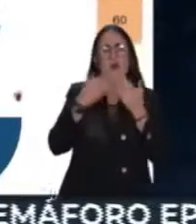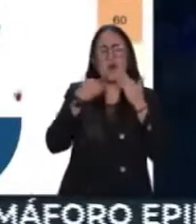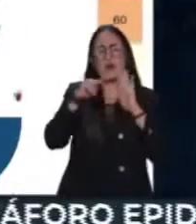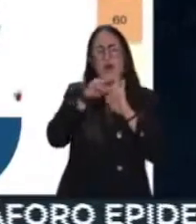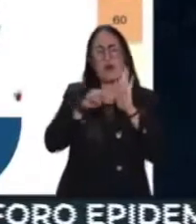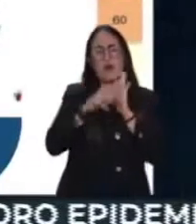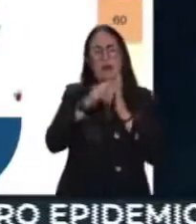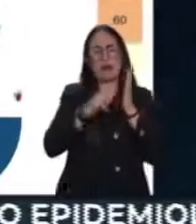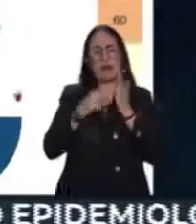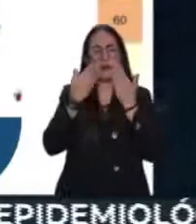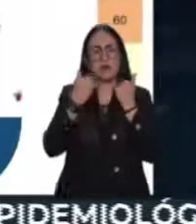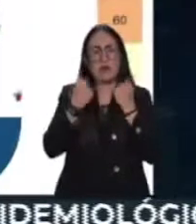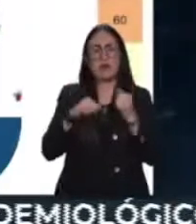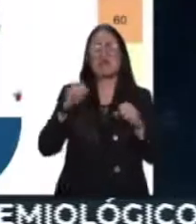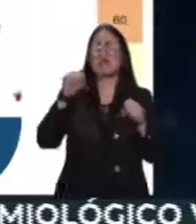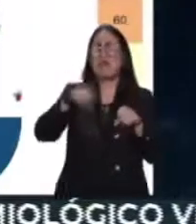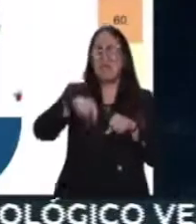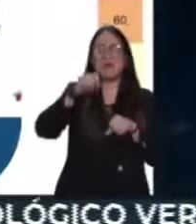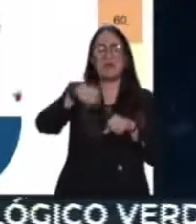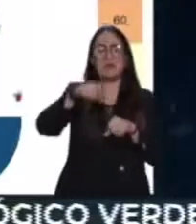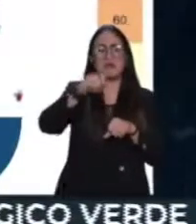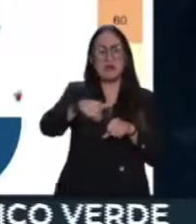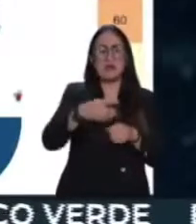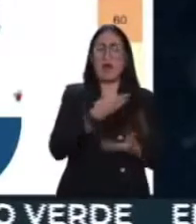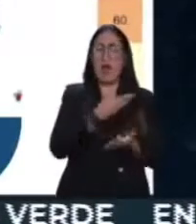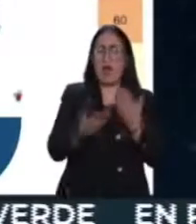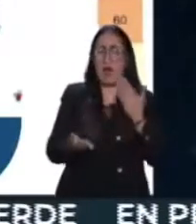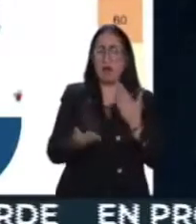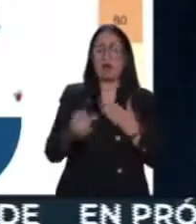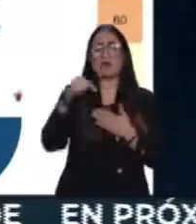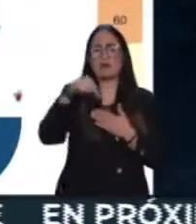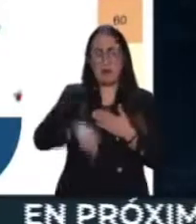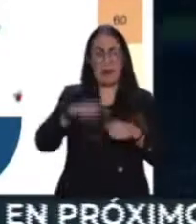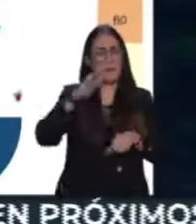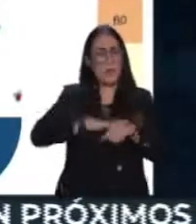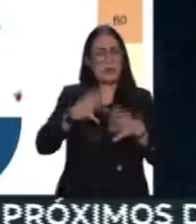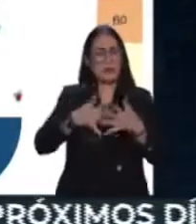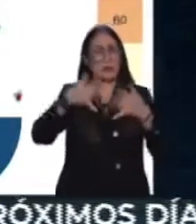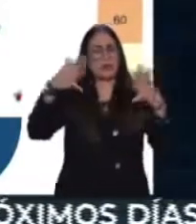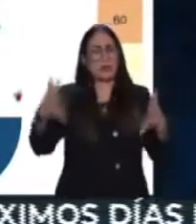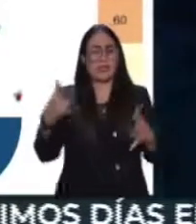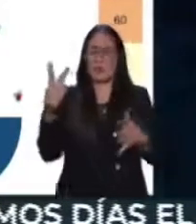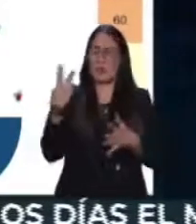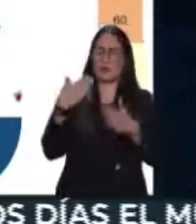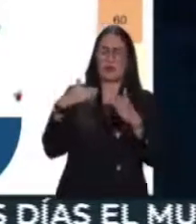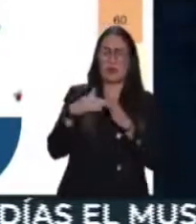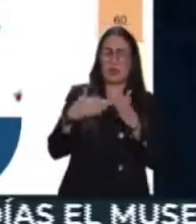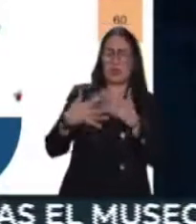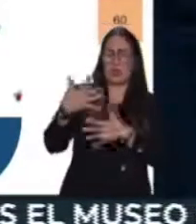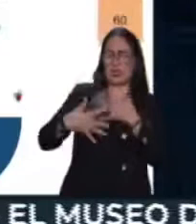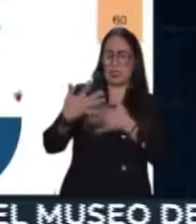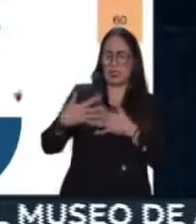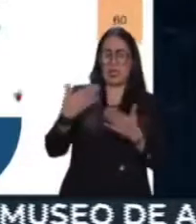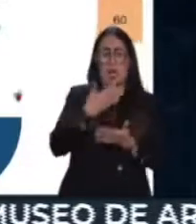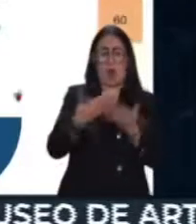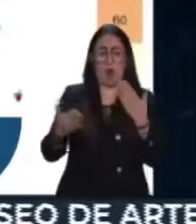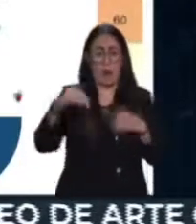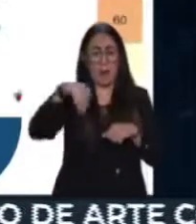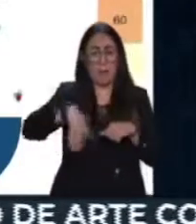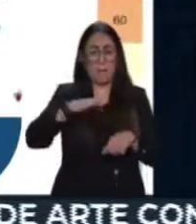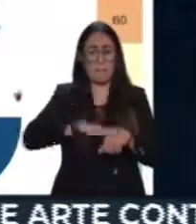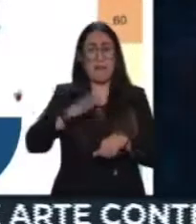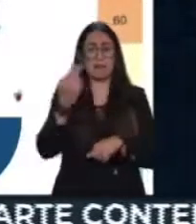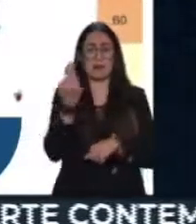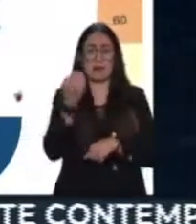cada año se repite, cada elección se repite, y esta vez fue como la más grande desde 2015, y creo que el INE tiene que regular esta parte.